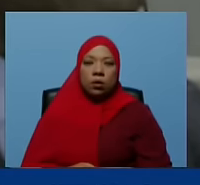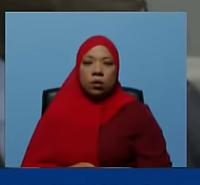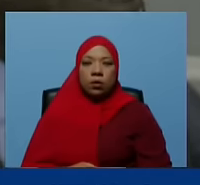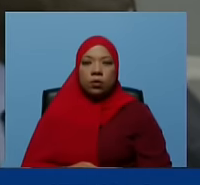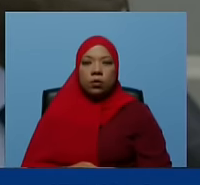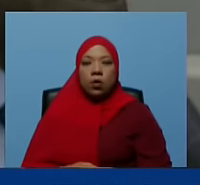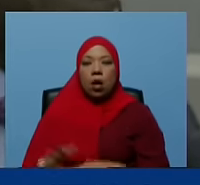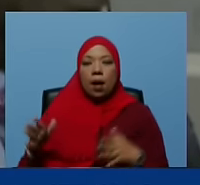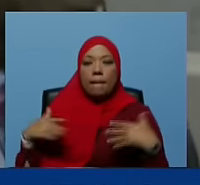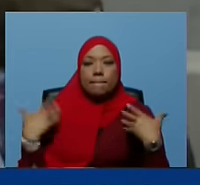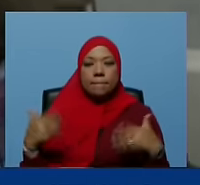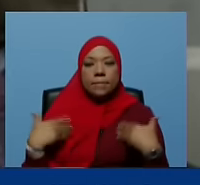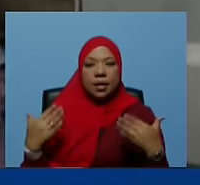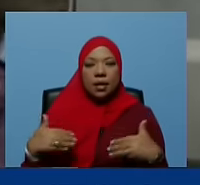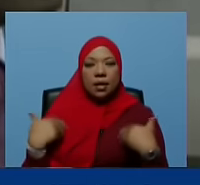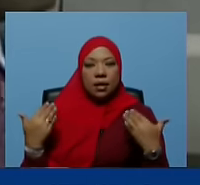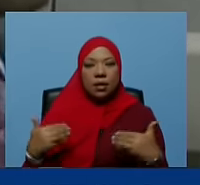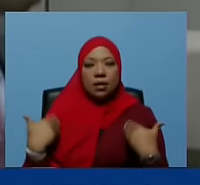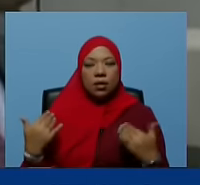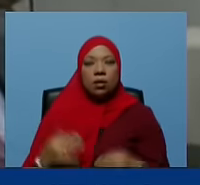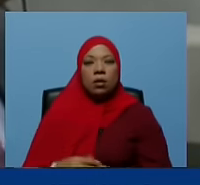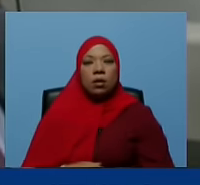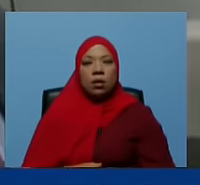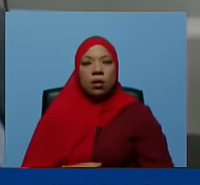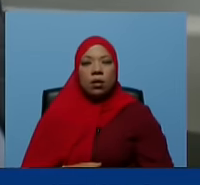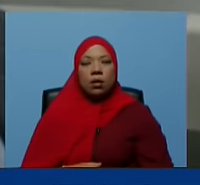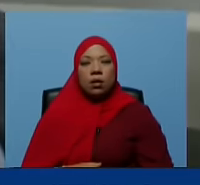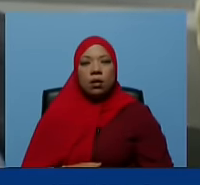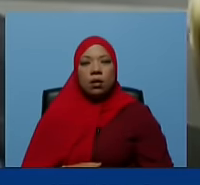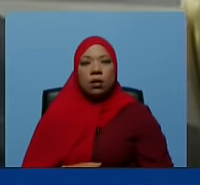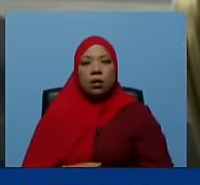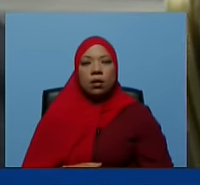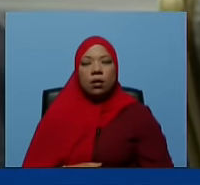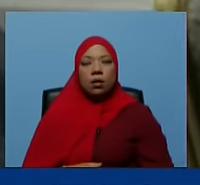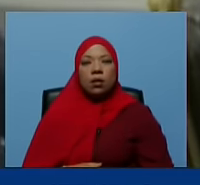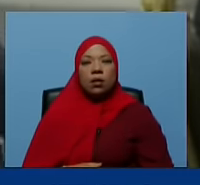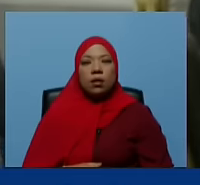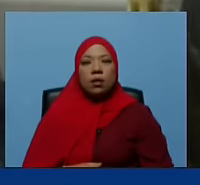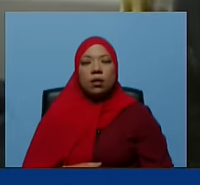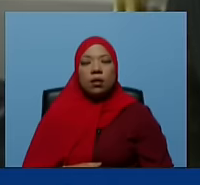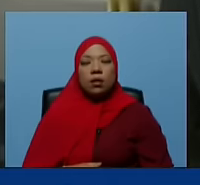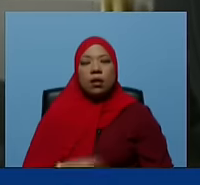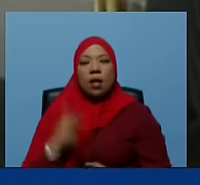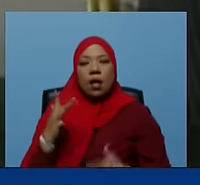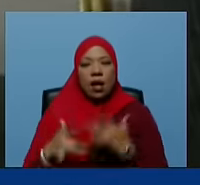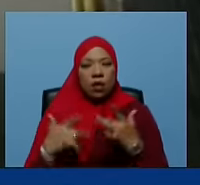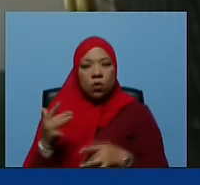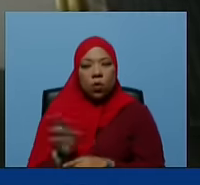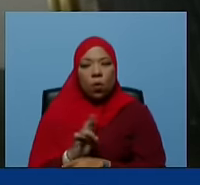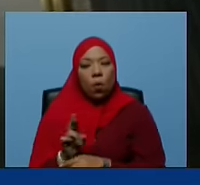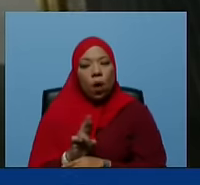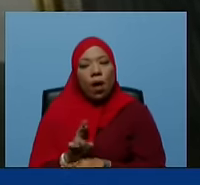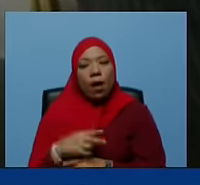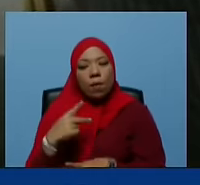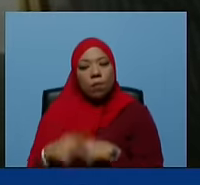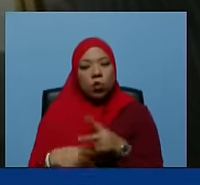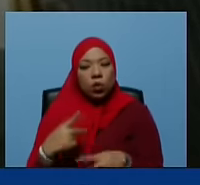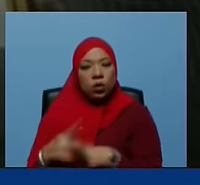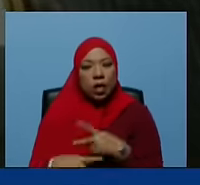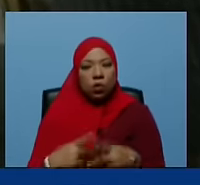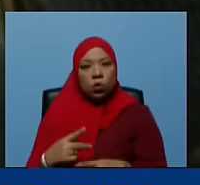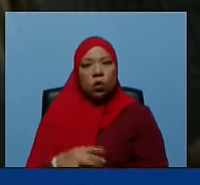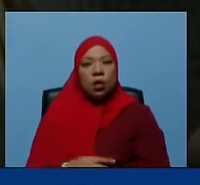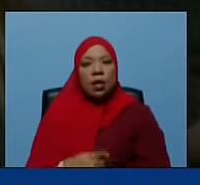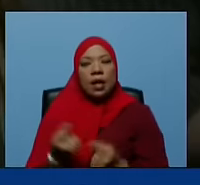Me alegra mucho que ya se esté acelerando el proceso